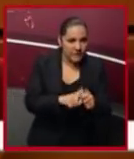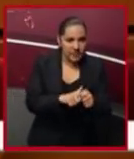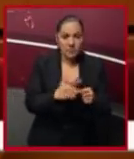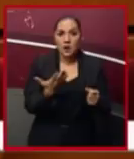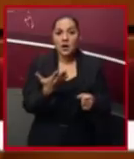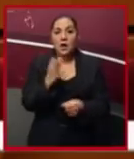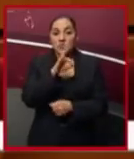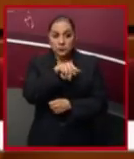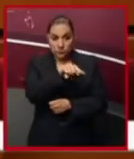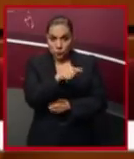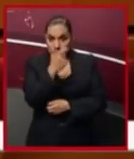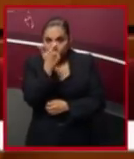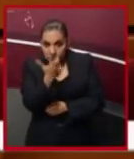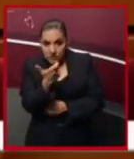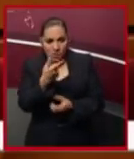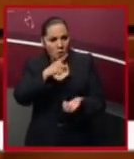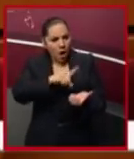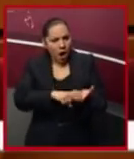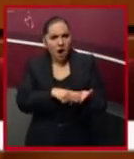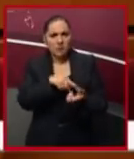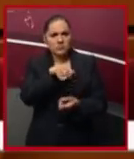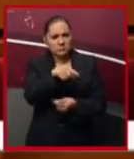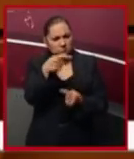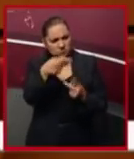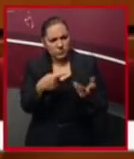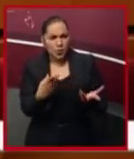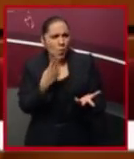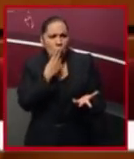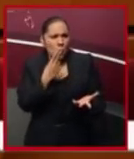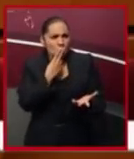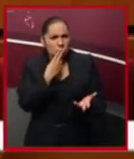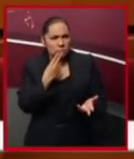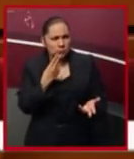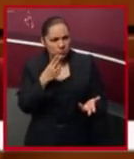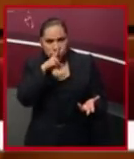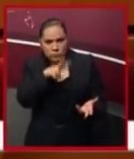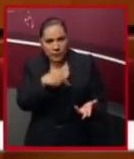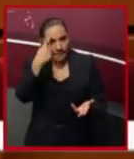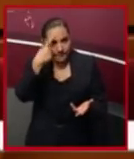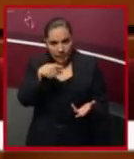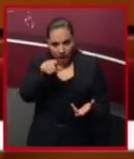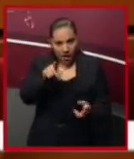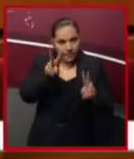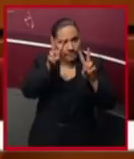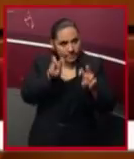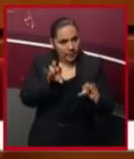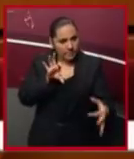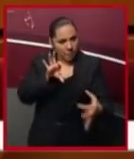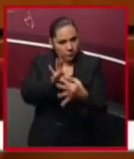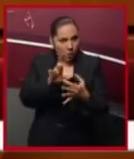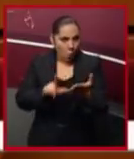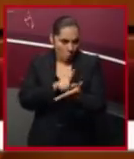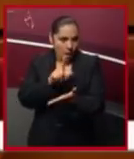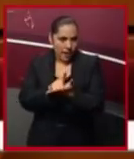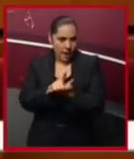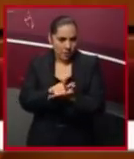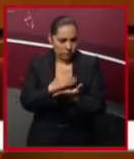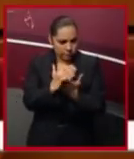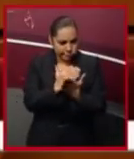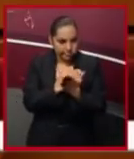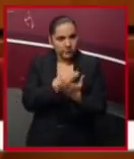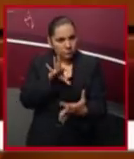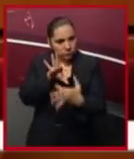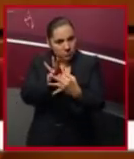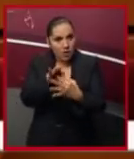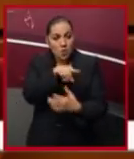recursos utilizados sin justificación alguna en fines distintos a los autorizados por la ley, los responsables